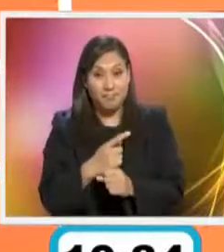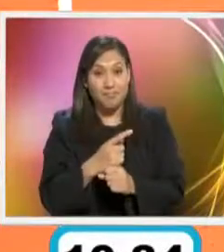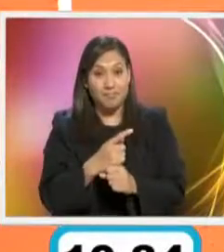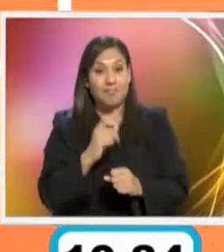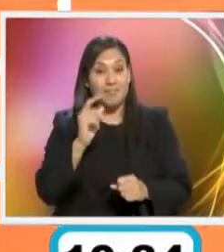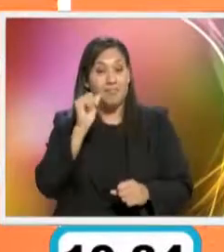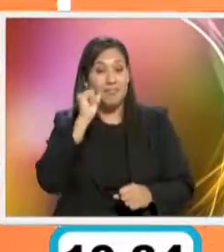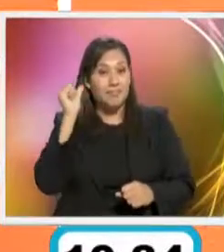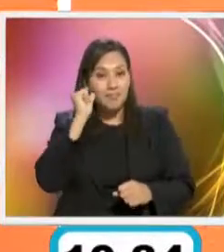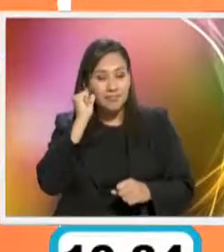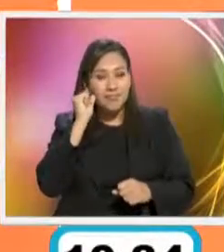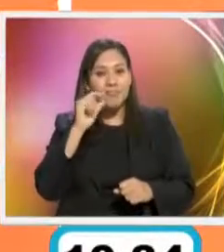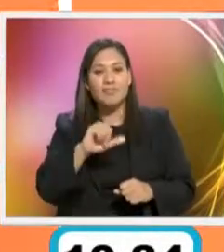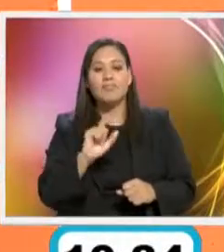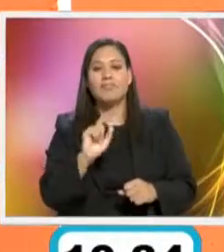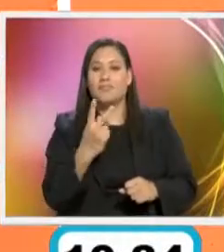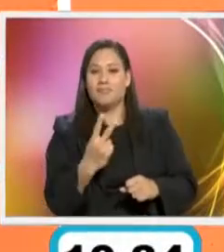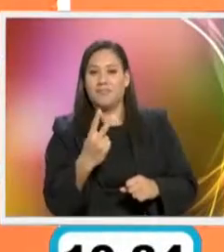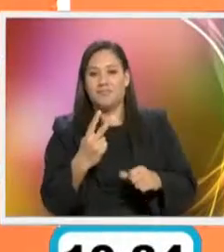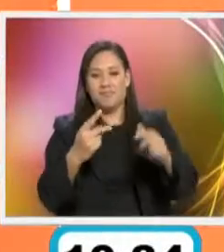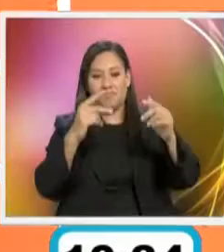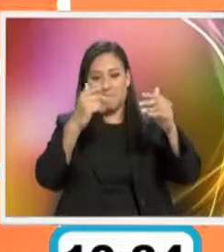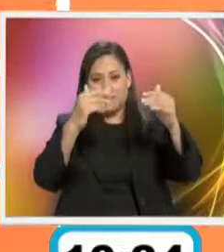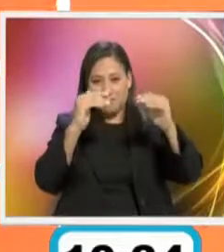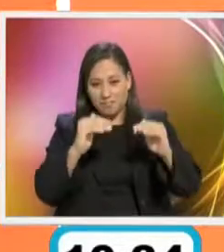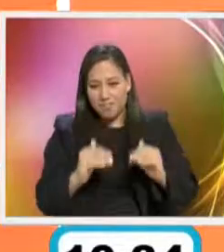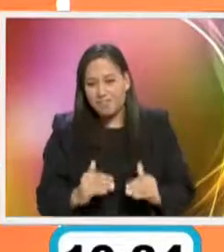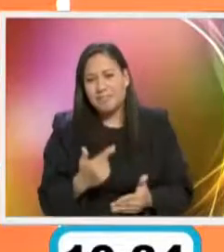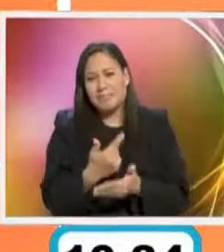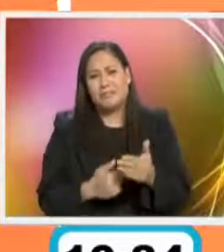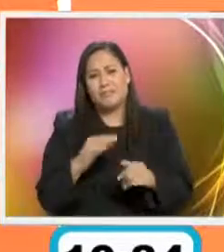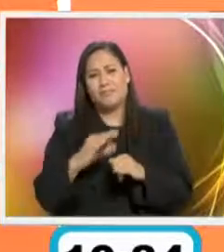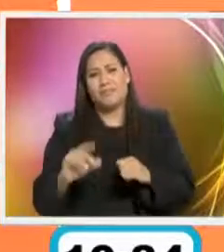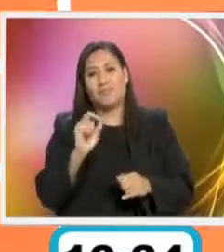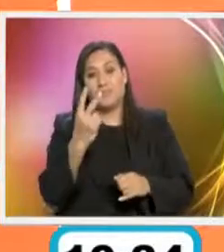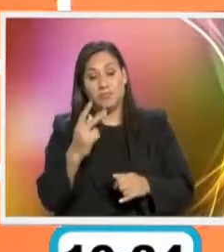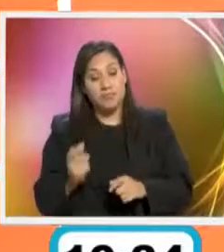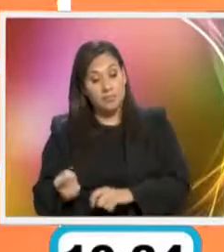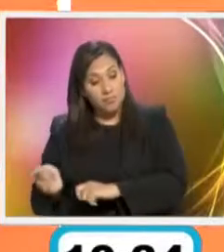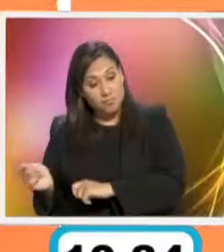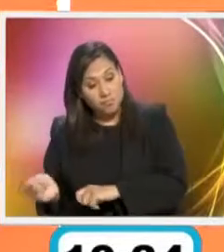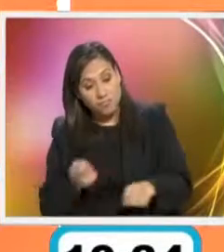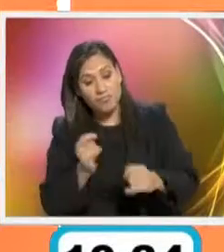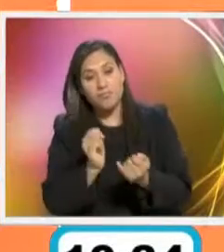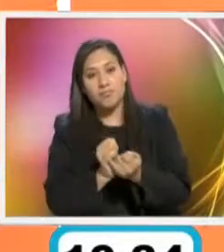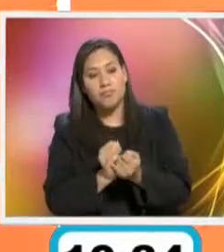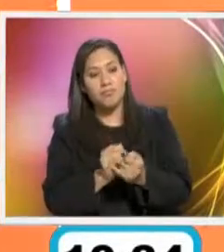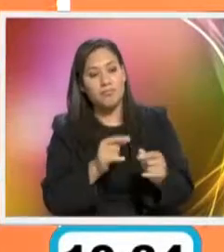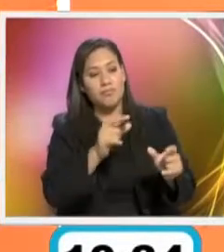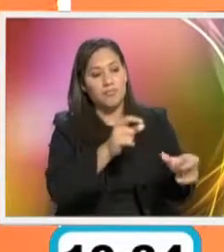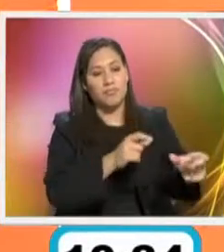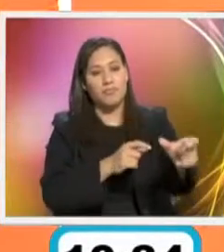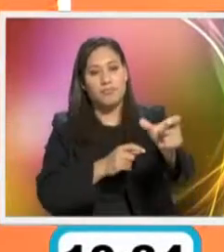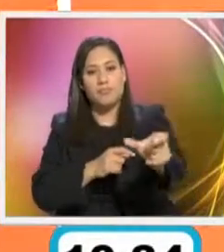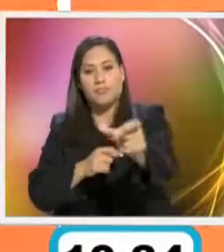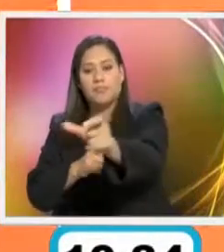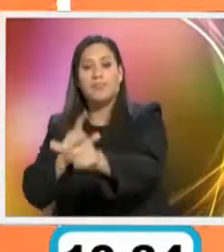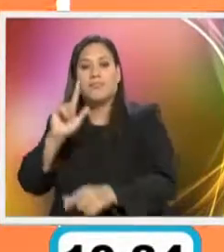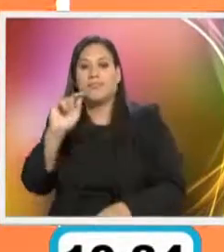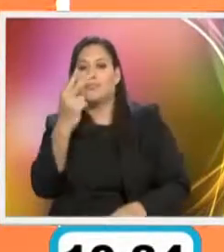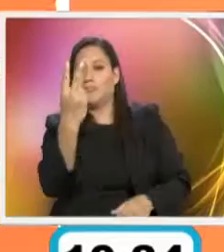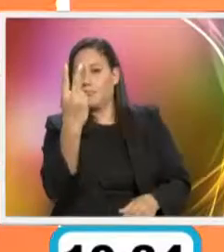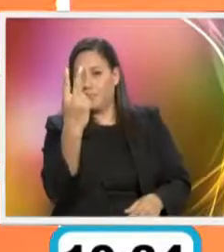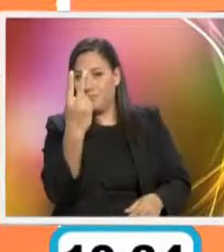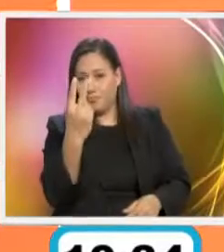ayer quedó en la 22ª posición. Es muy difícil. En el golf son también 72 hoyos. Gana el